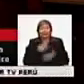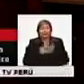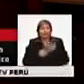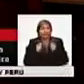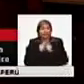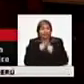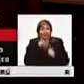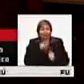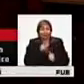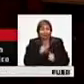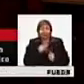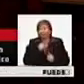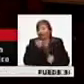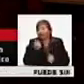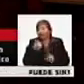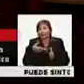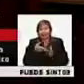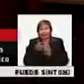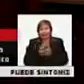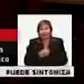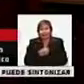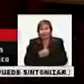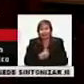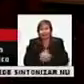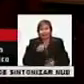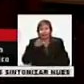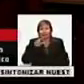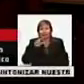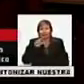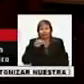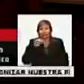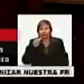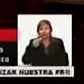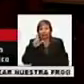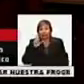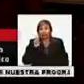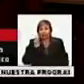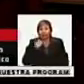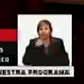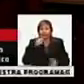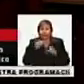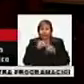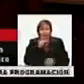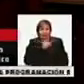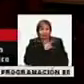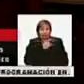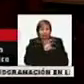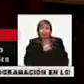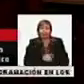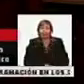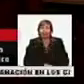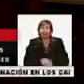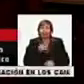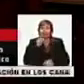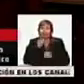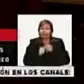él y otros, como el compañero Ramiro Prealé, que cuando se creó esta universidad